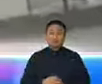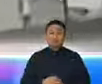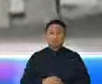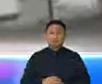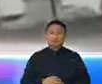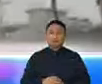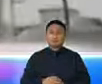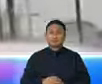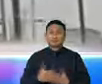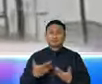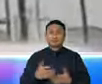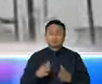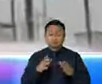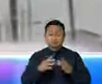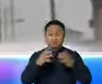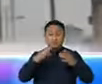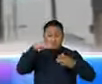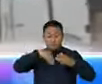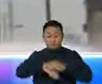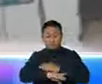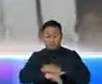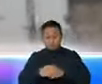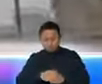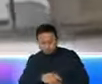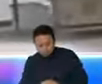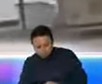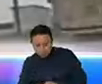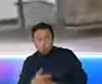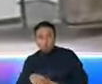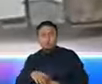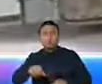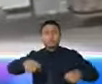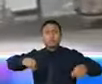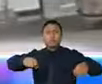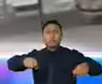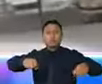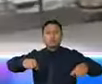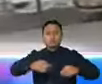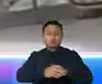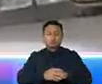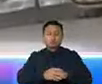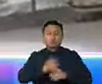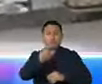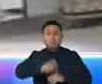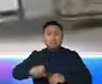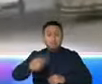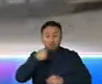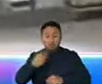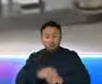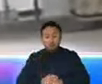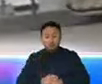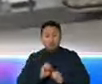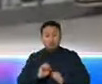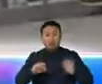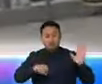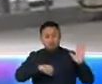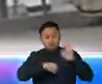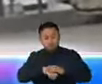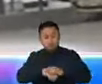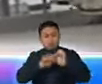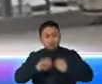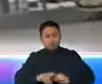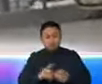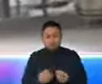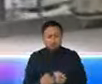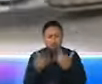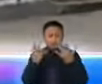Abajo del fuego de la estructura de metal había también una motocicleta, que según las primeras versiones quedó aplastada y también reducida a